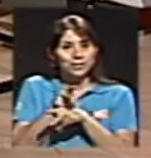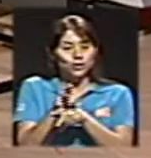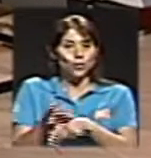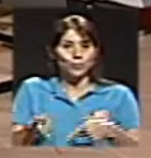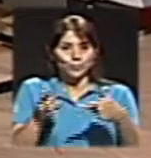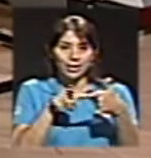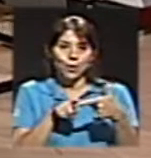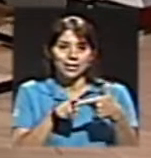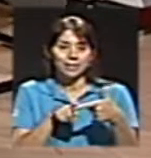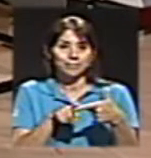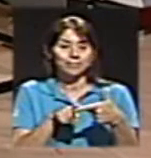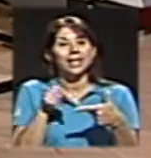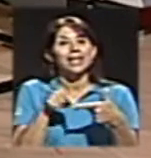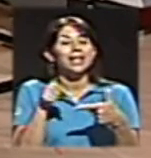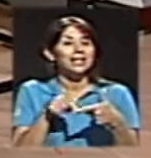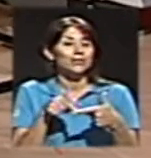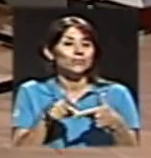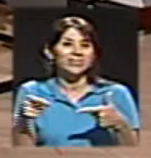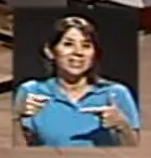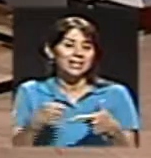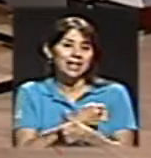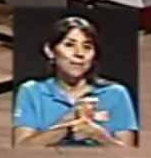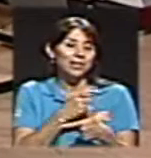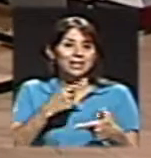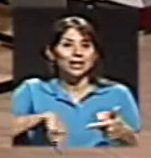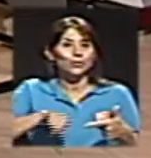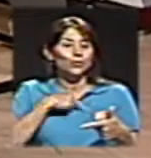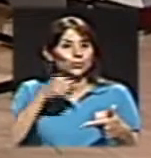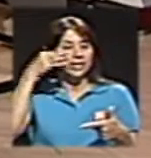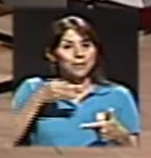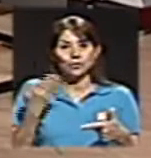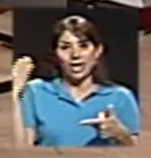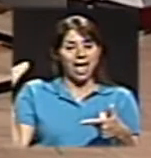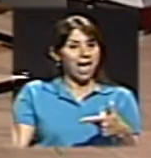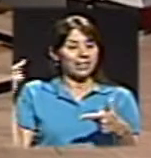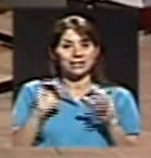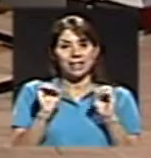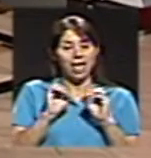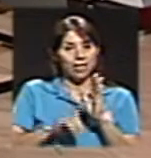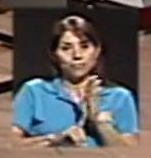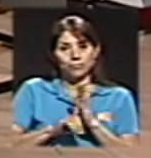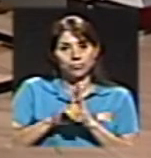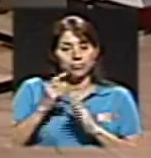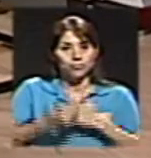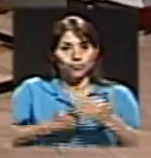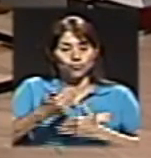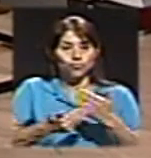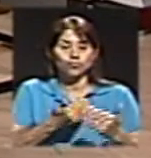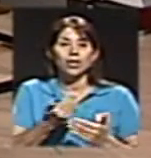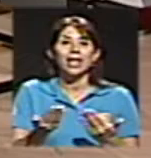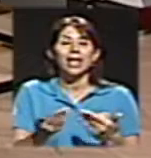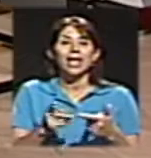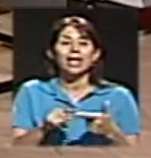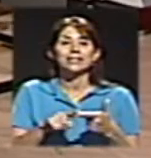gran rama, que era una rama que desgraciadamente nos parece no había estado siendo desarrollada con la intensidad que se requería, es